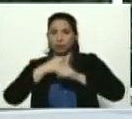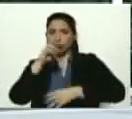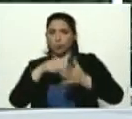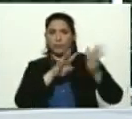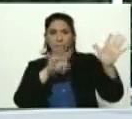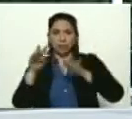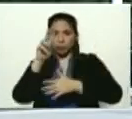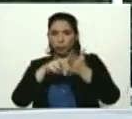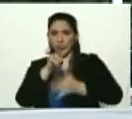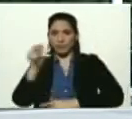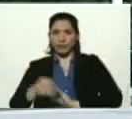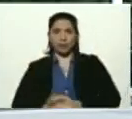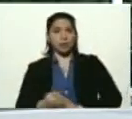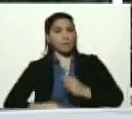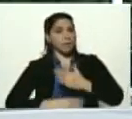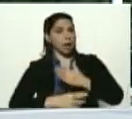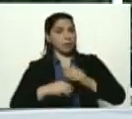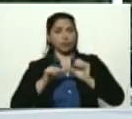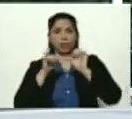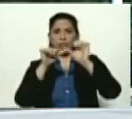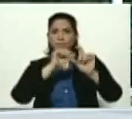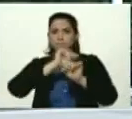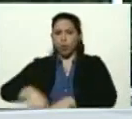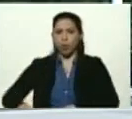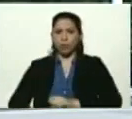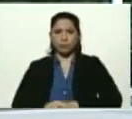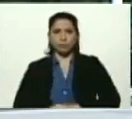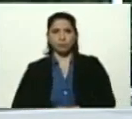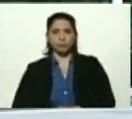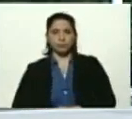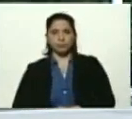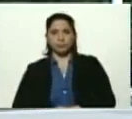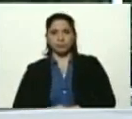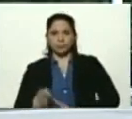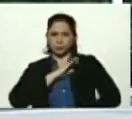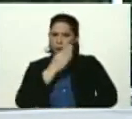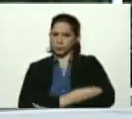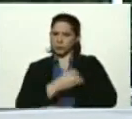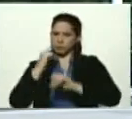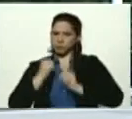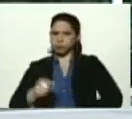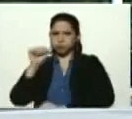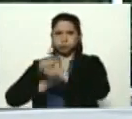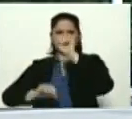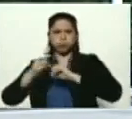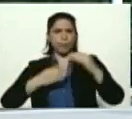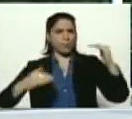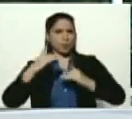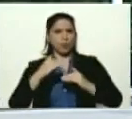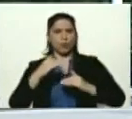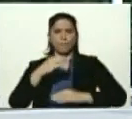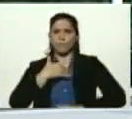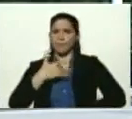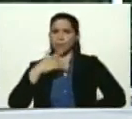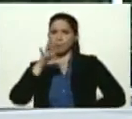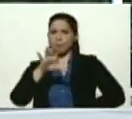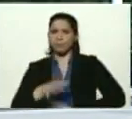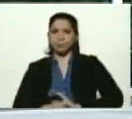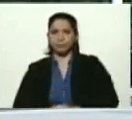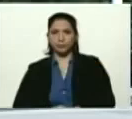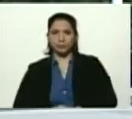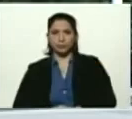2019 y 2020, y vamos a seguir derrotándolo. Con hidalguía, con rebeldía, con moral, con patriotismo,